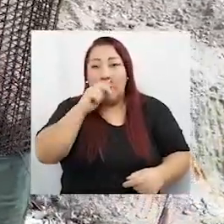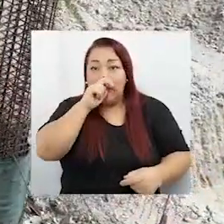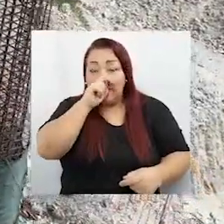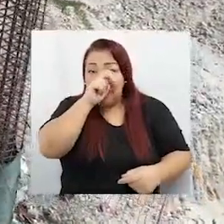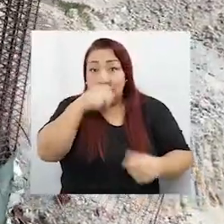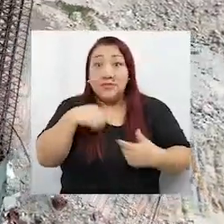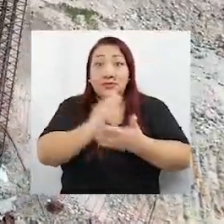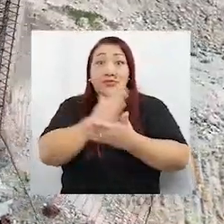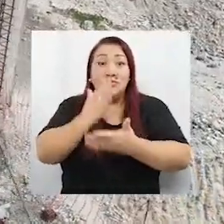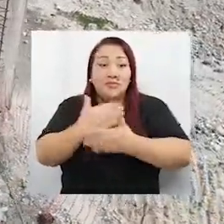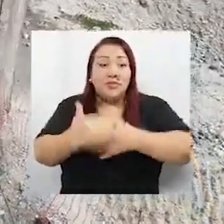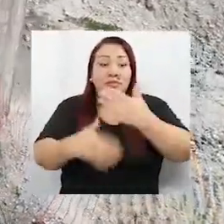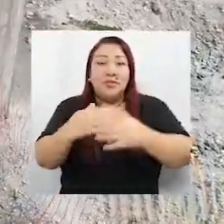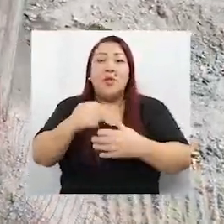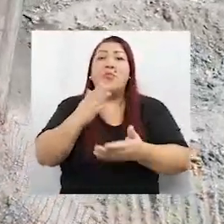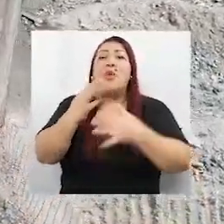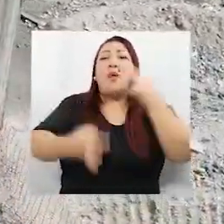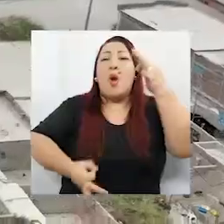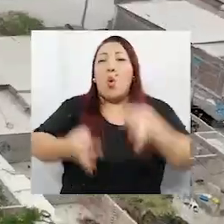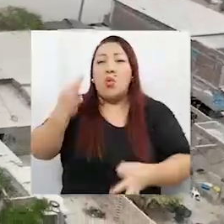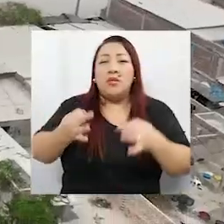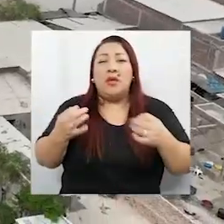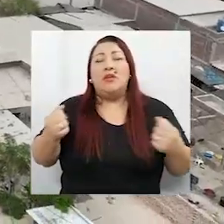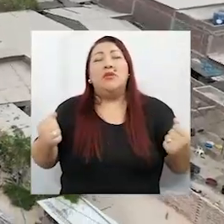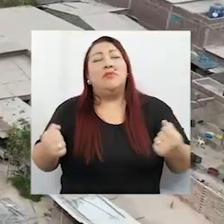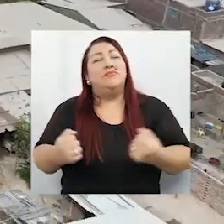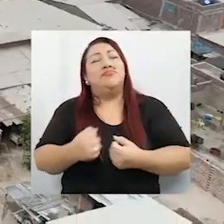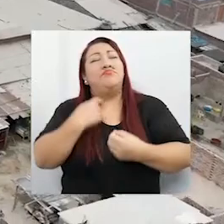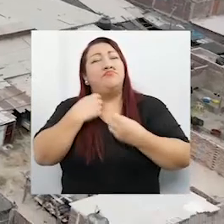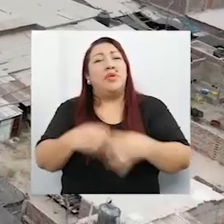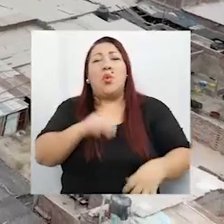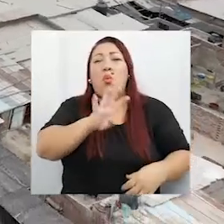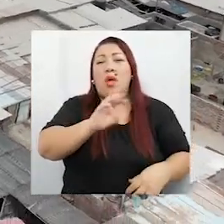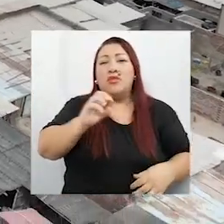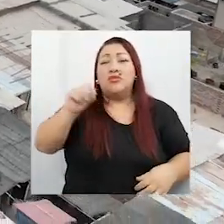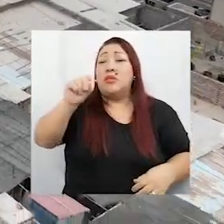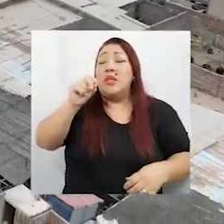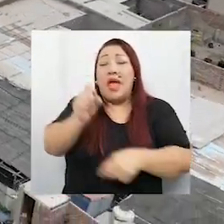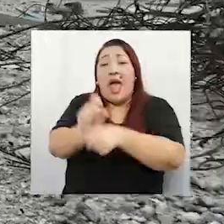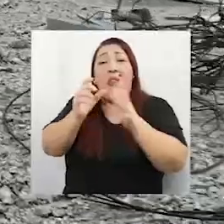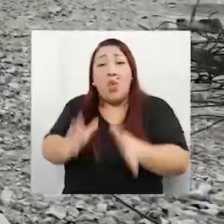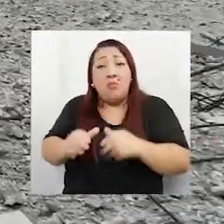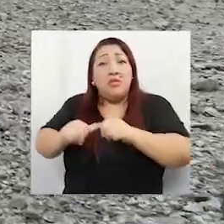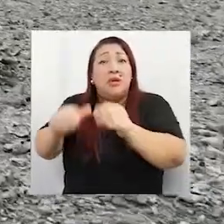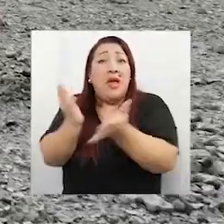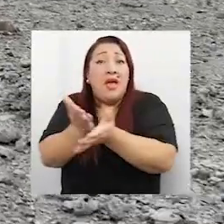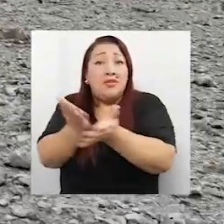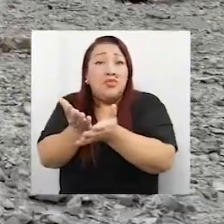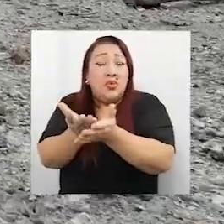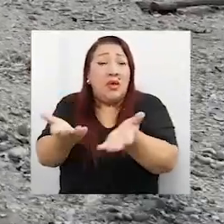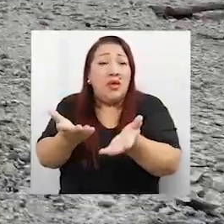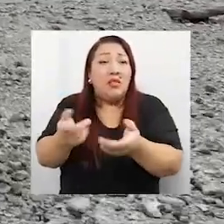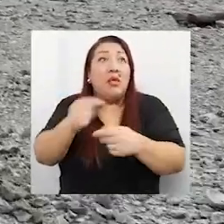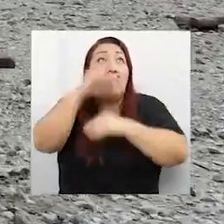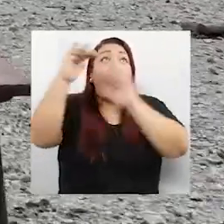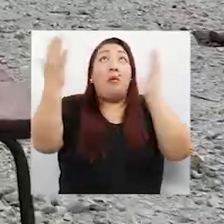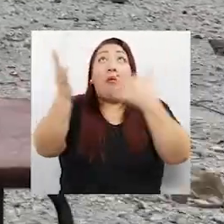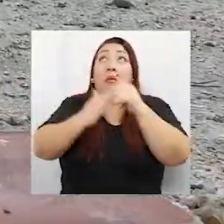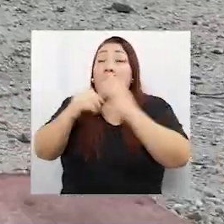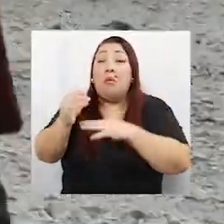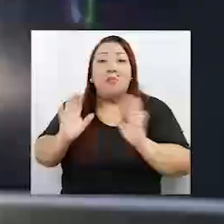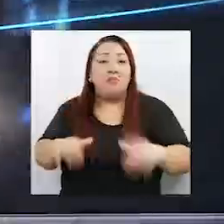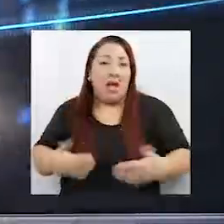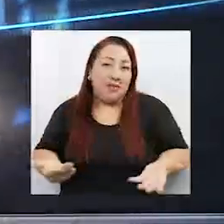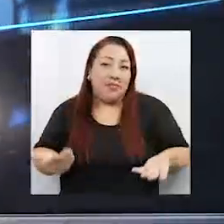y afronta un proceso de arbitraje afectando a más de 400 escolares que siguen estudiando en módulos